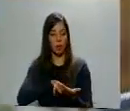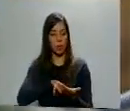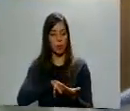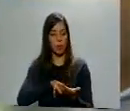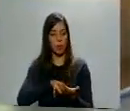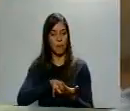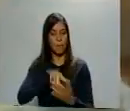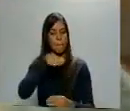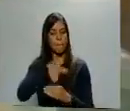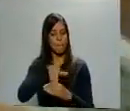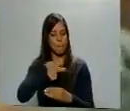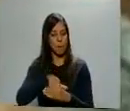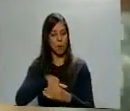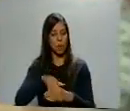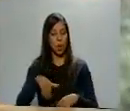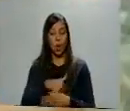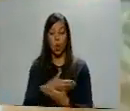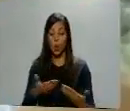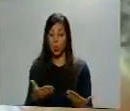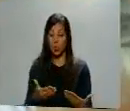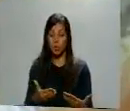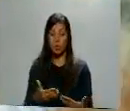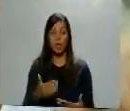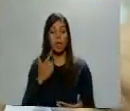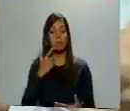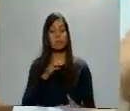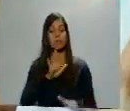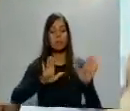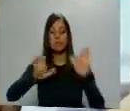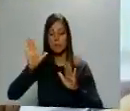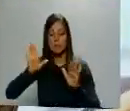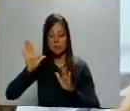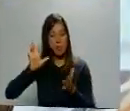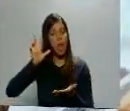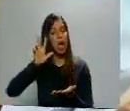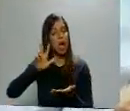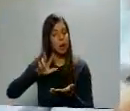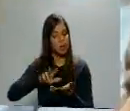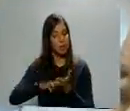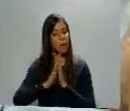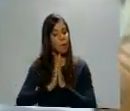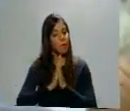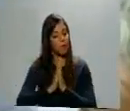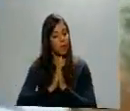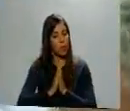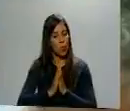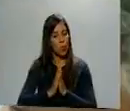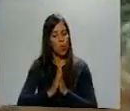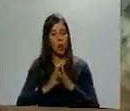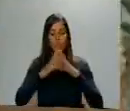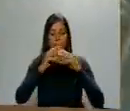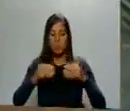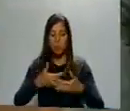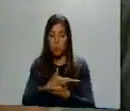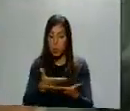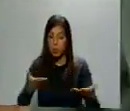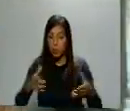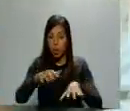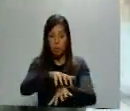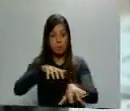voto de todos, Presidenta, con su venia, para aprobar todos por unanimidad